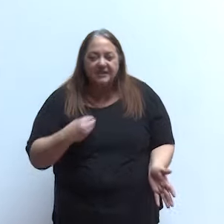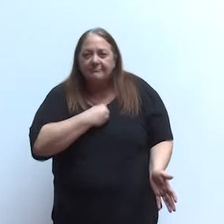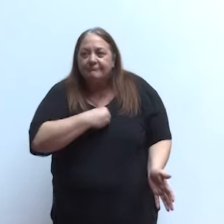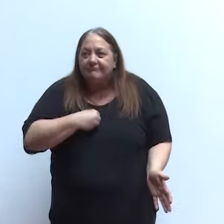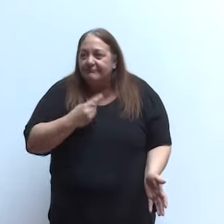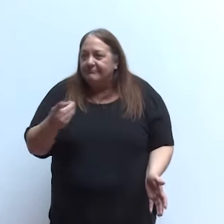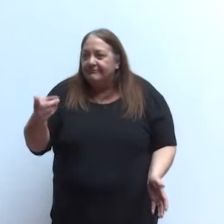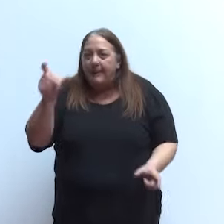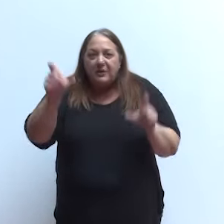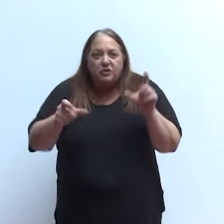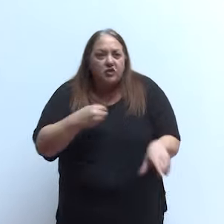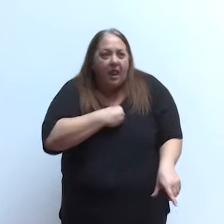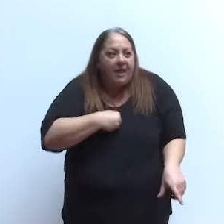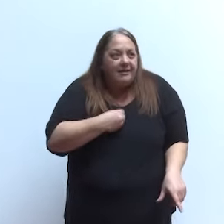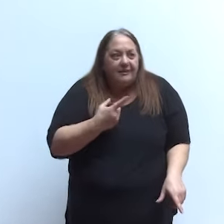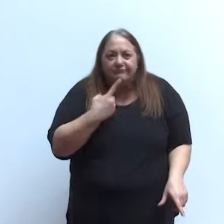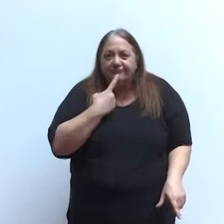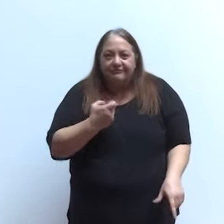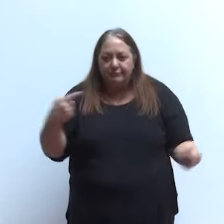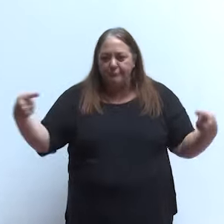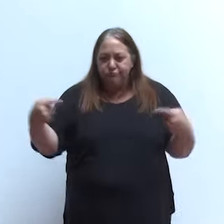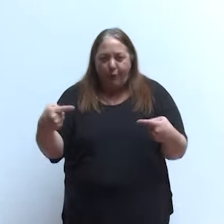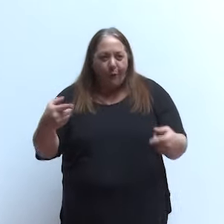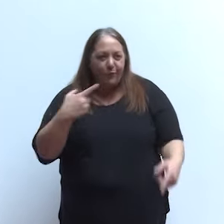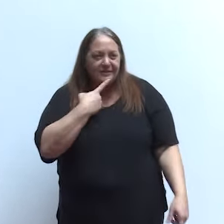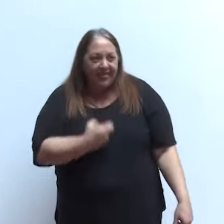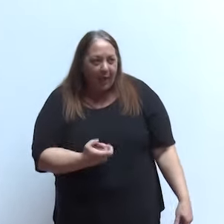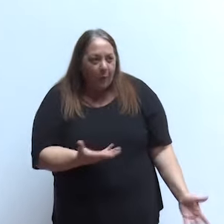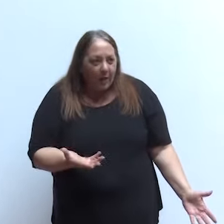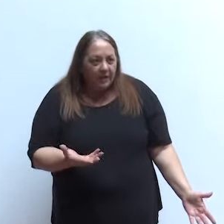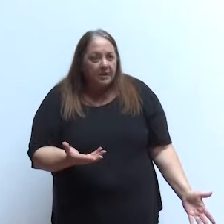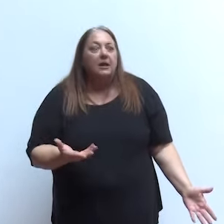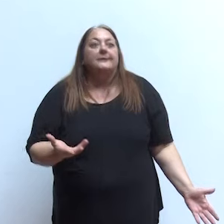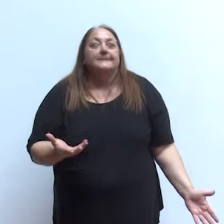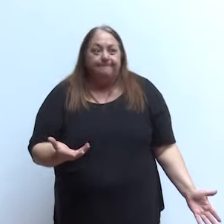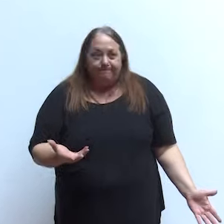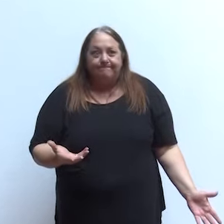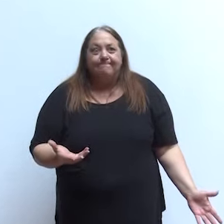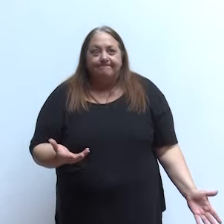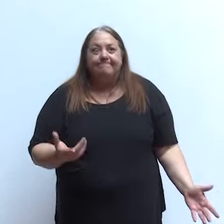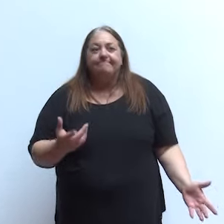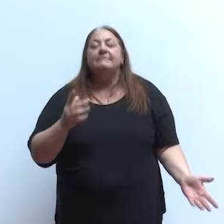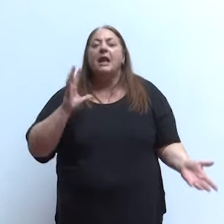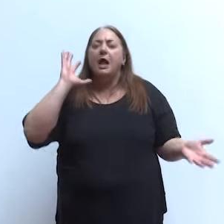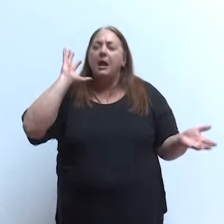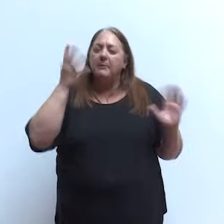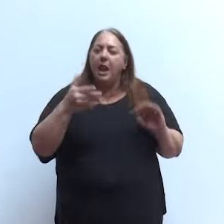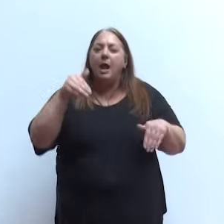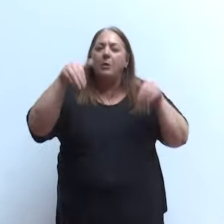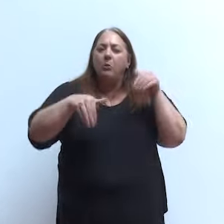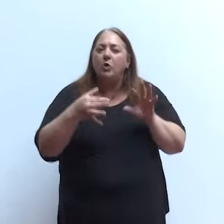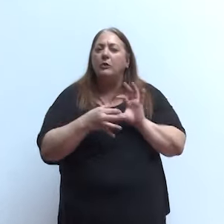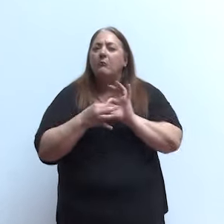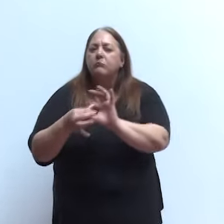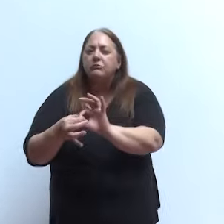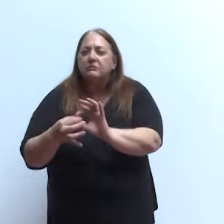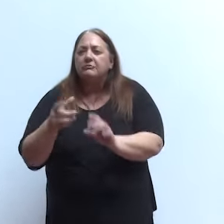gusto con este tipo de enfrentamiento etcétera etcétera no me pregunto cuánto del voto de mi ley también está vinculado a la